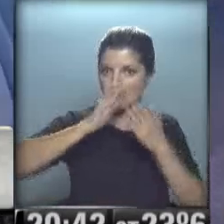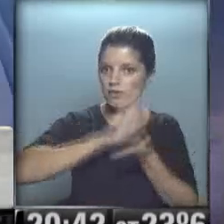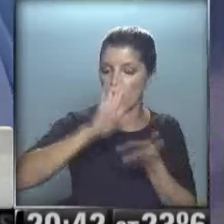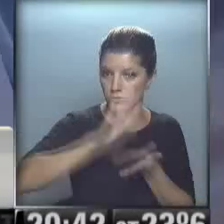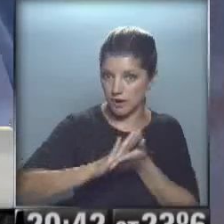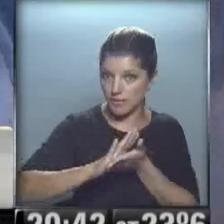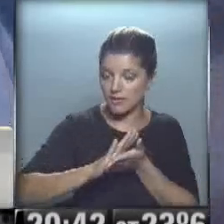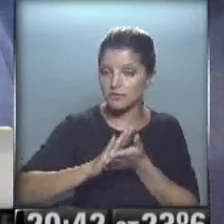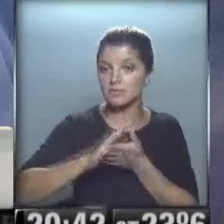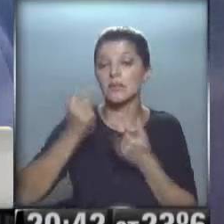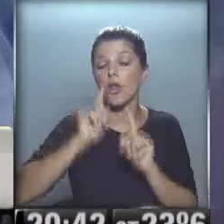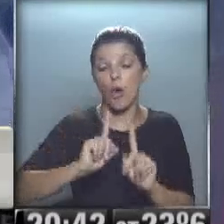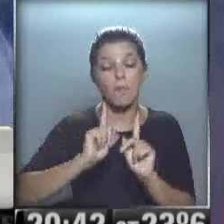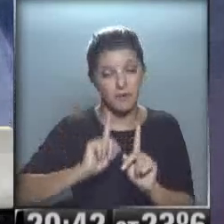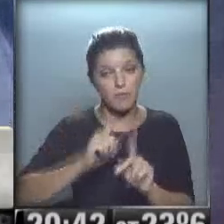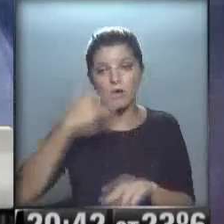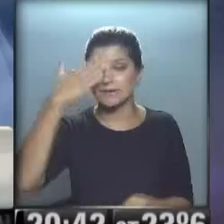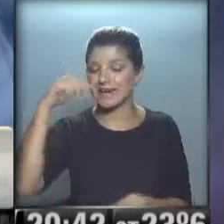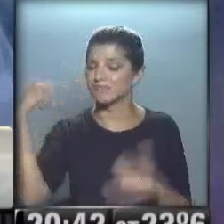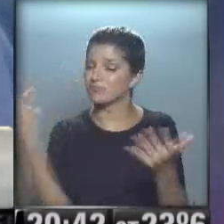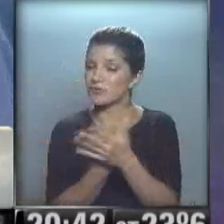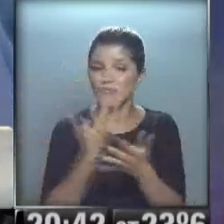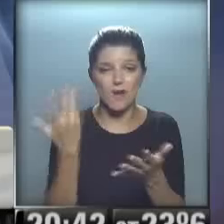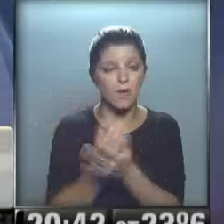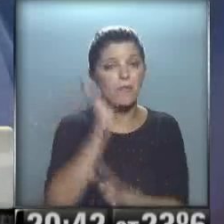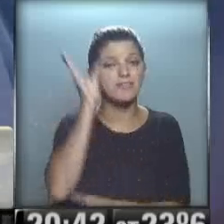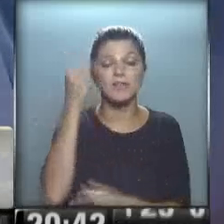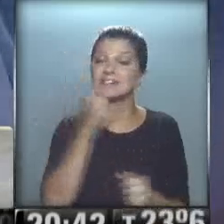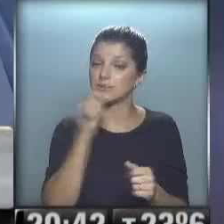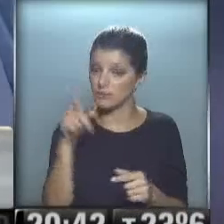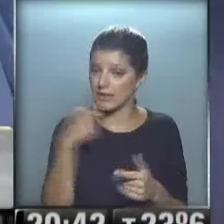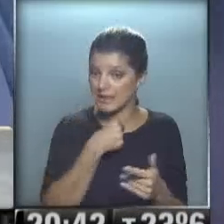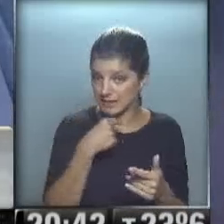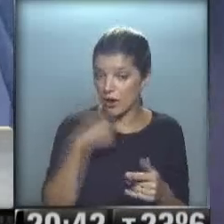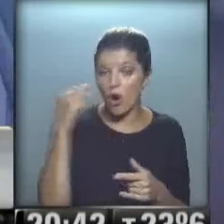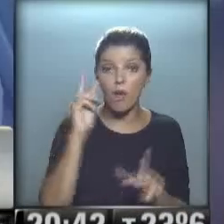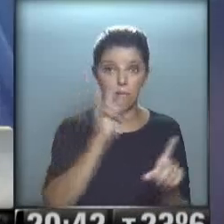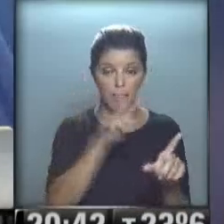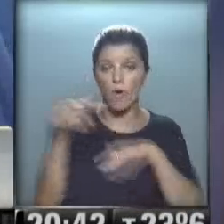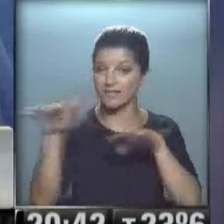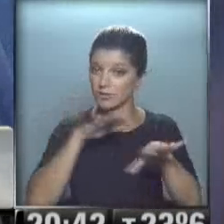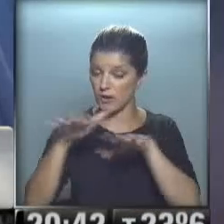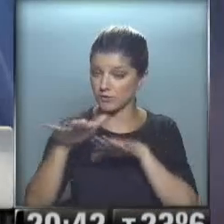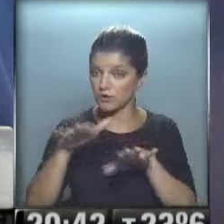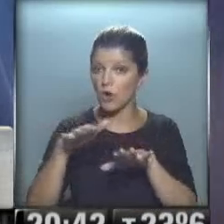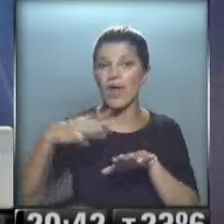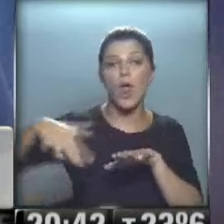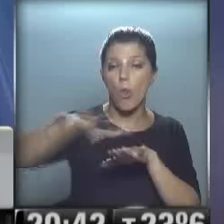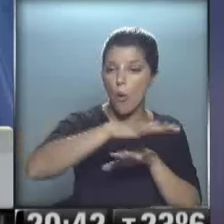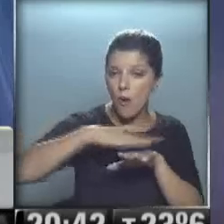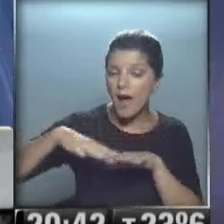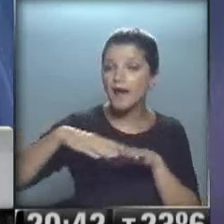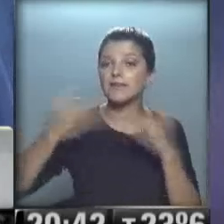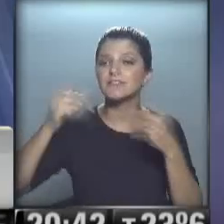lugar, son los que la pasaron peor aquí en San Pedro. Si les parece bien, vamos a compartir el momento, la manera, el lugar y de